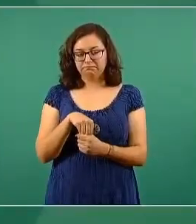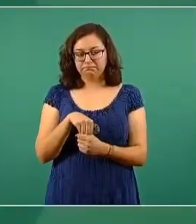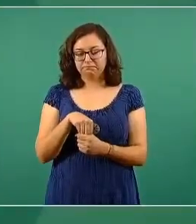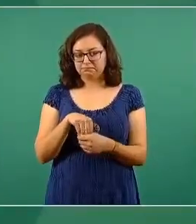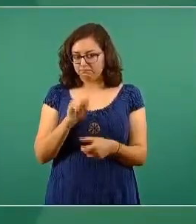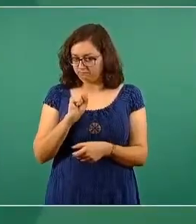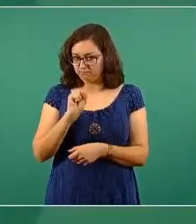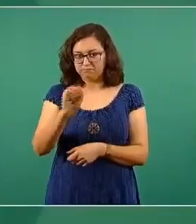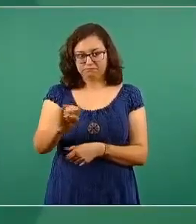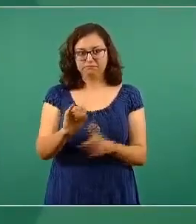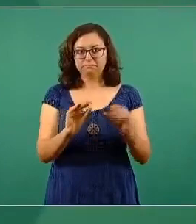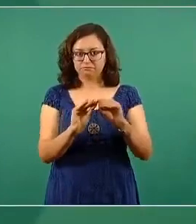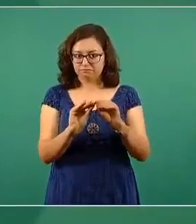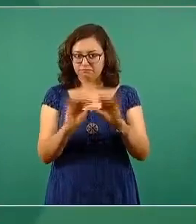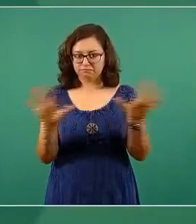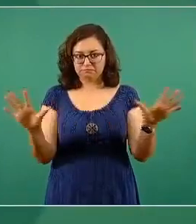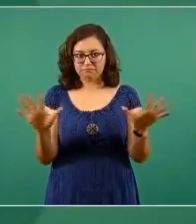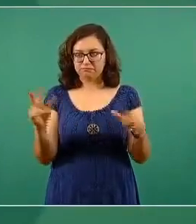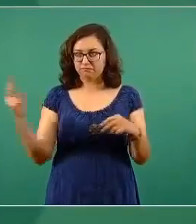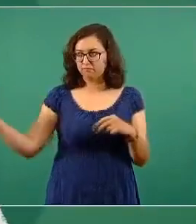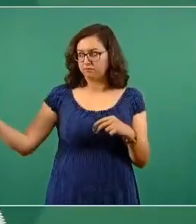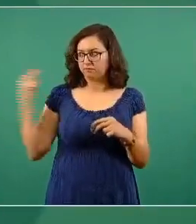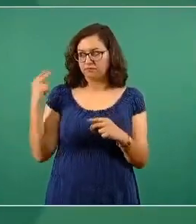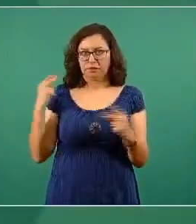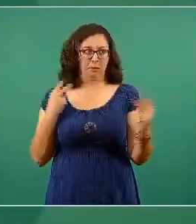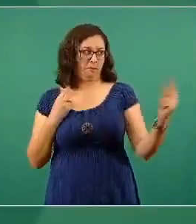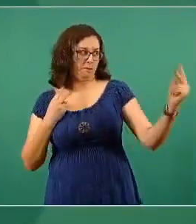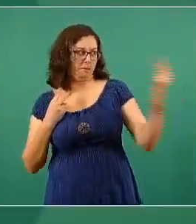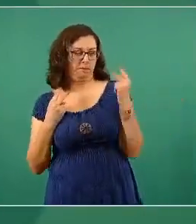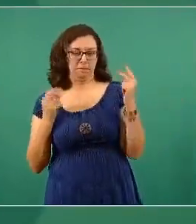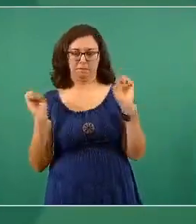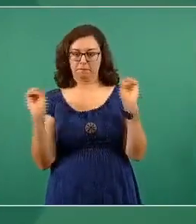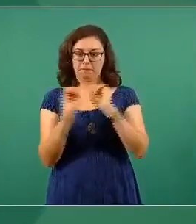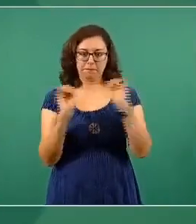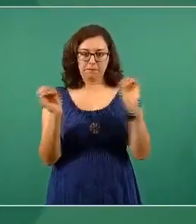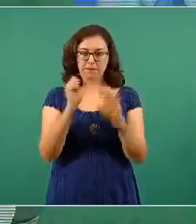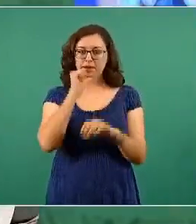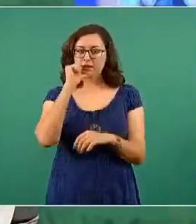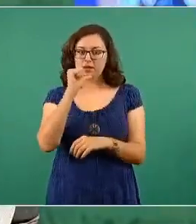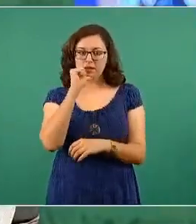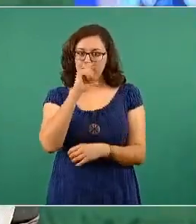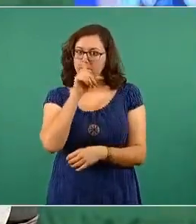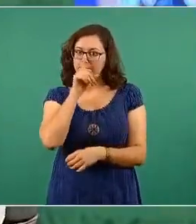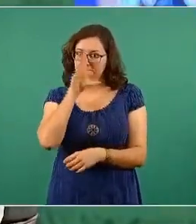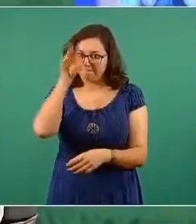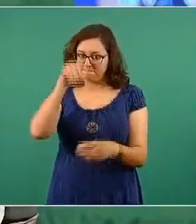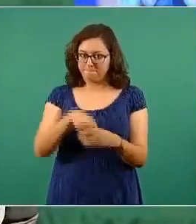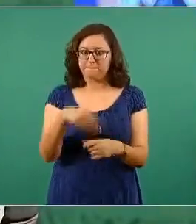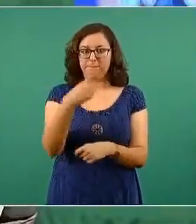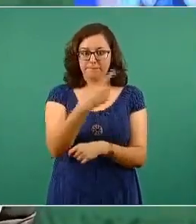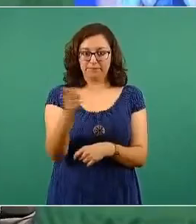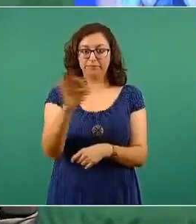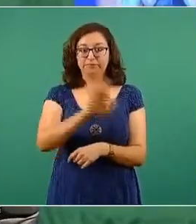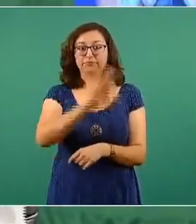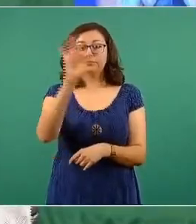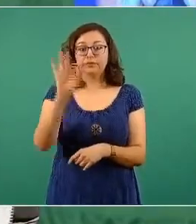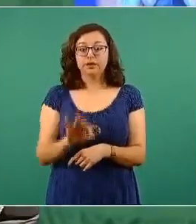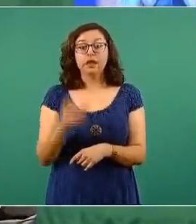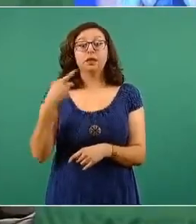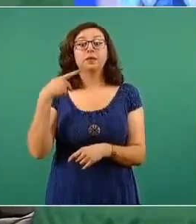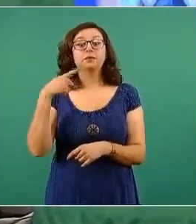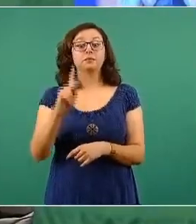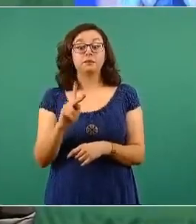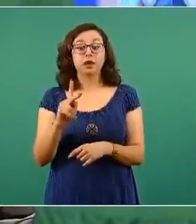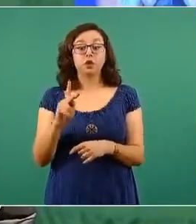completa discreción, que no haya obviamente elementos que permitan visualizar la votación de la persona, pero que